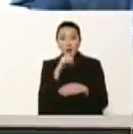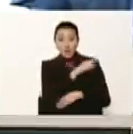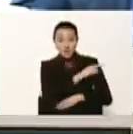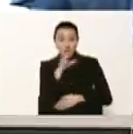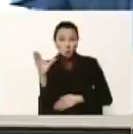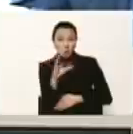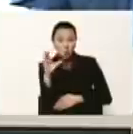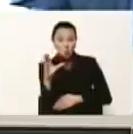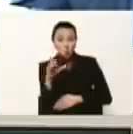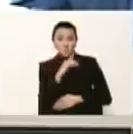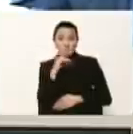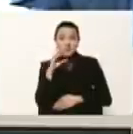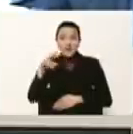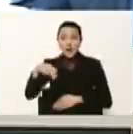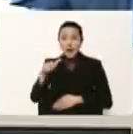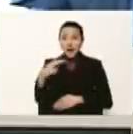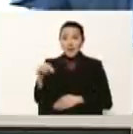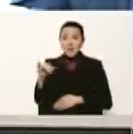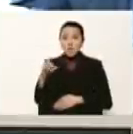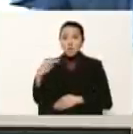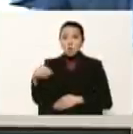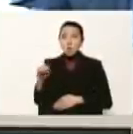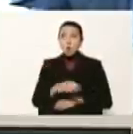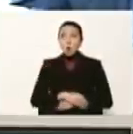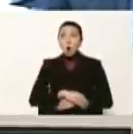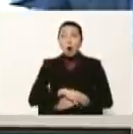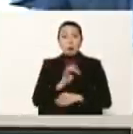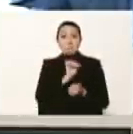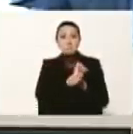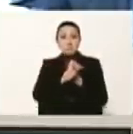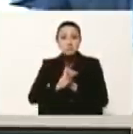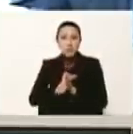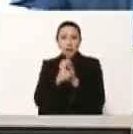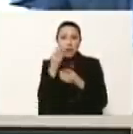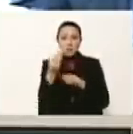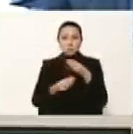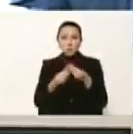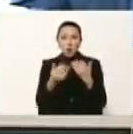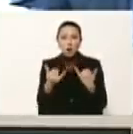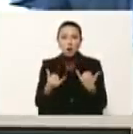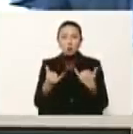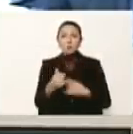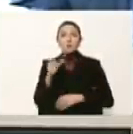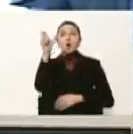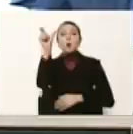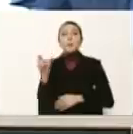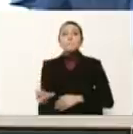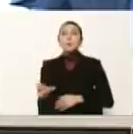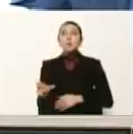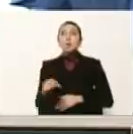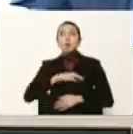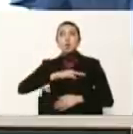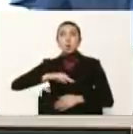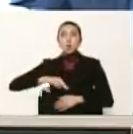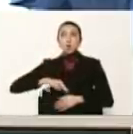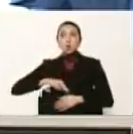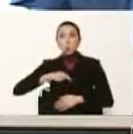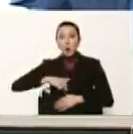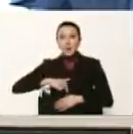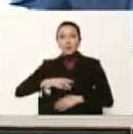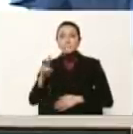Colombia, por una reciente detención de un personaje que hicimos en